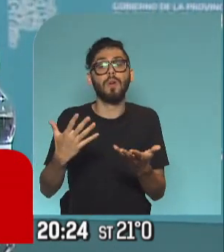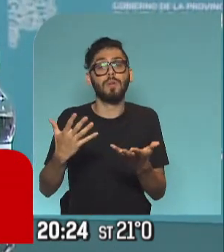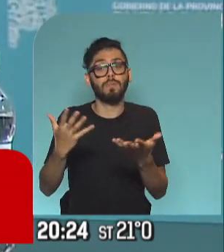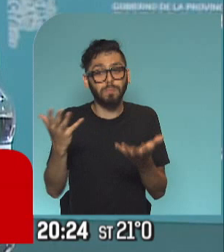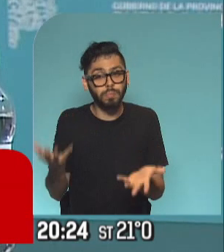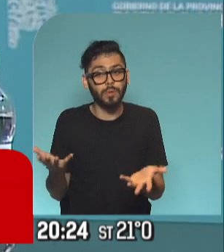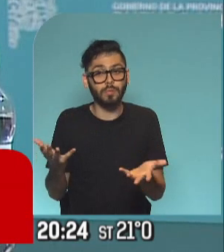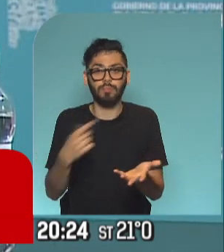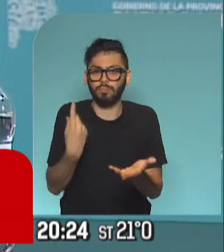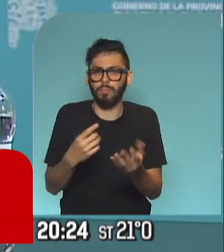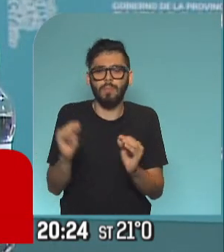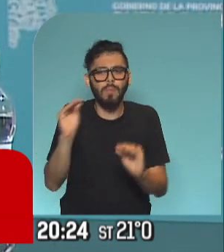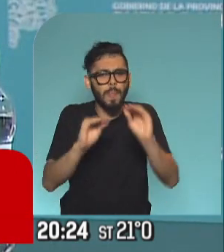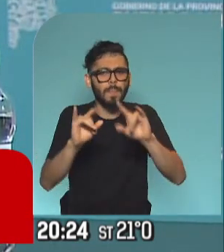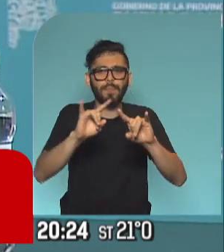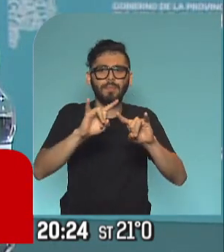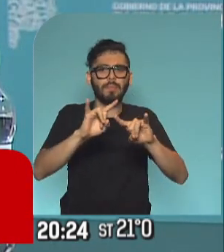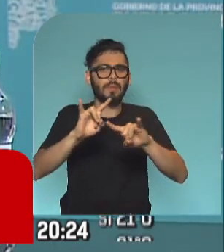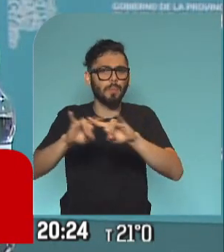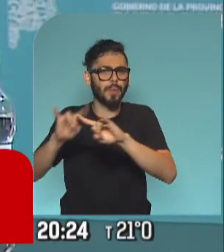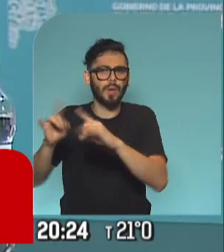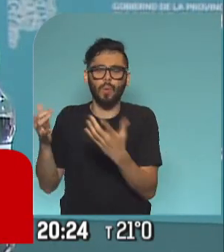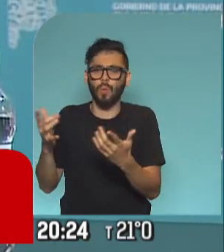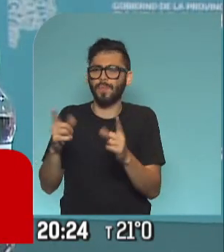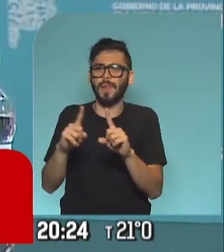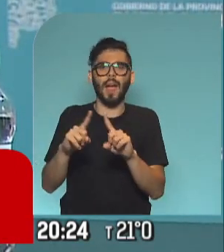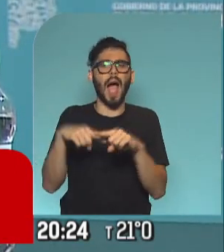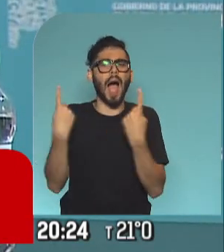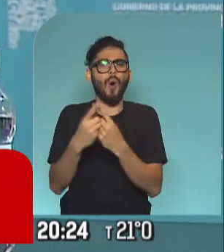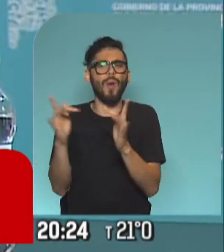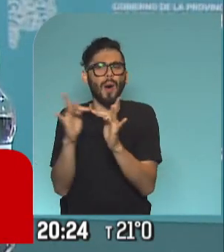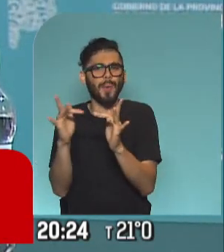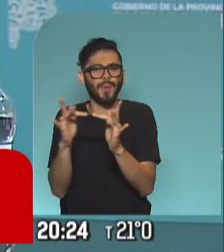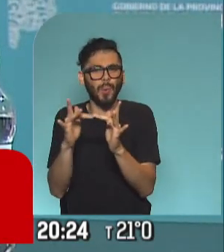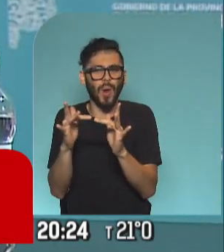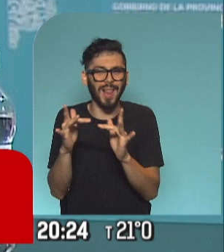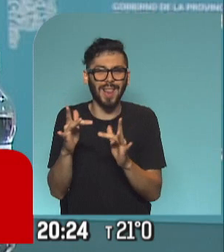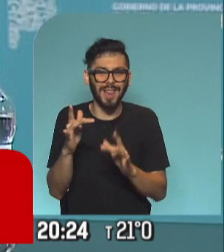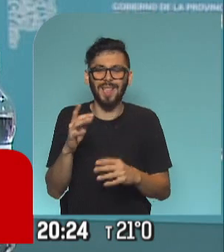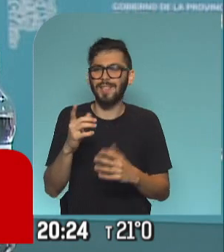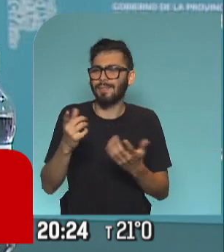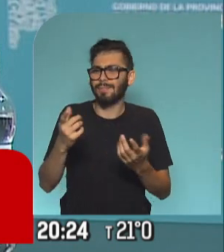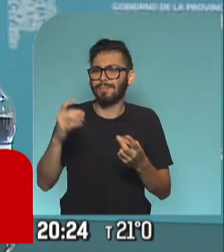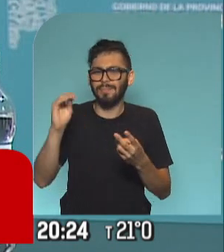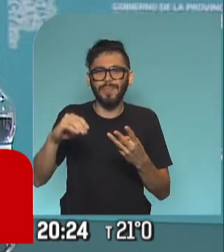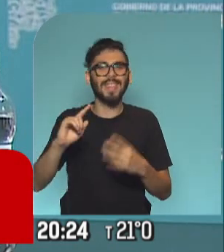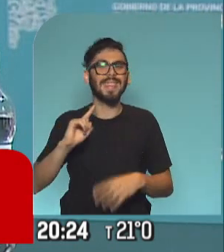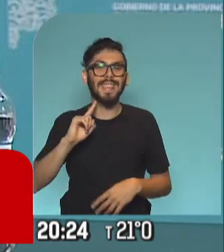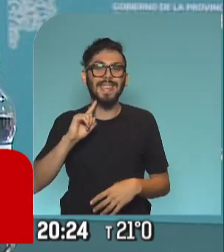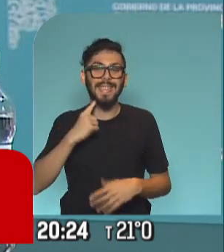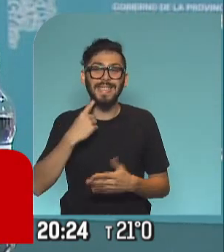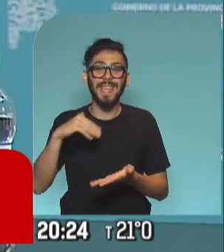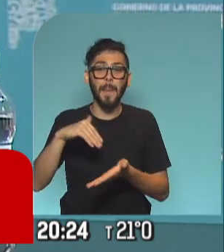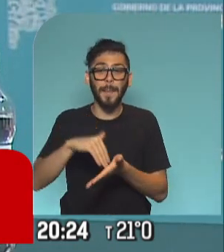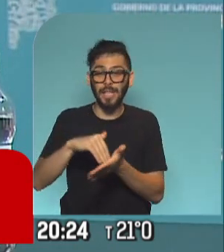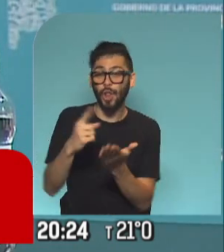hicimos plataformas digitales, las aulas virtuales del Bicentenario, Para eso distribuimos 13 millones de